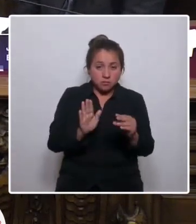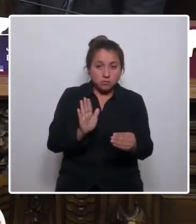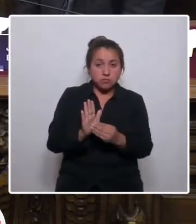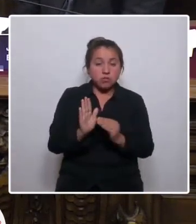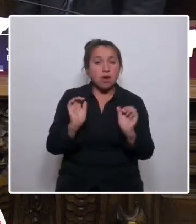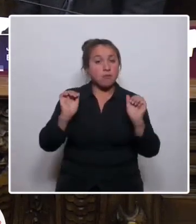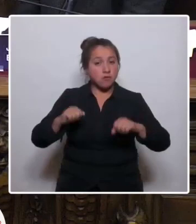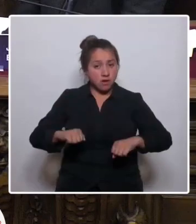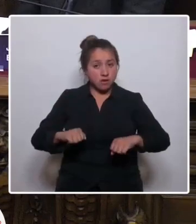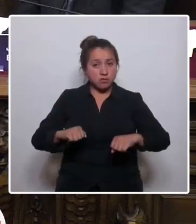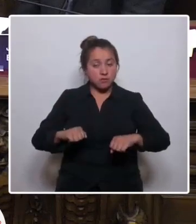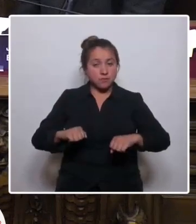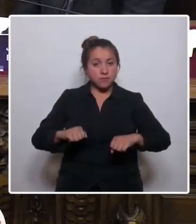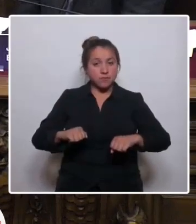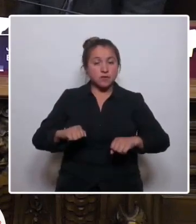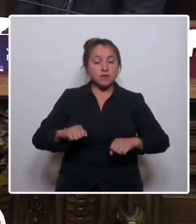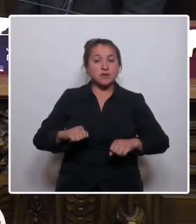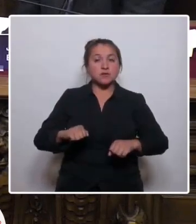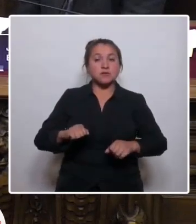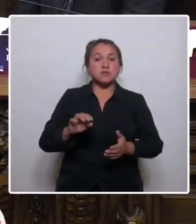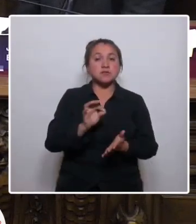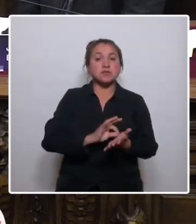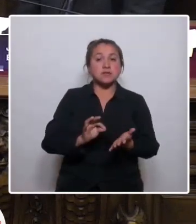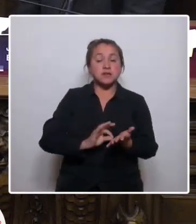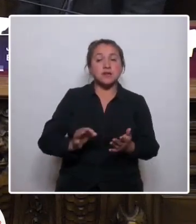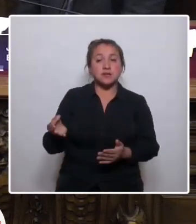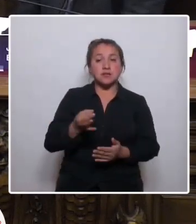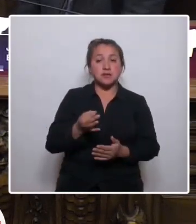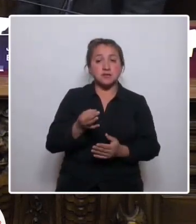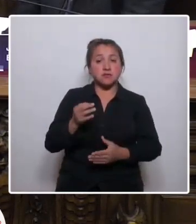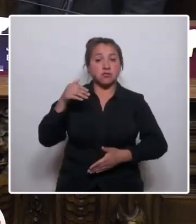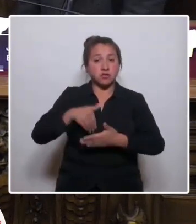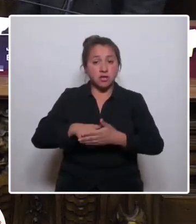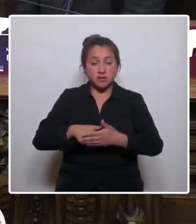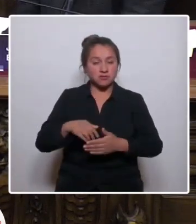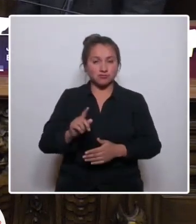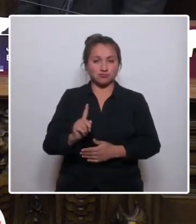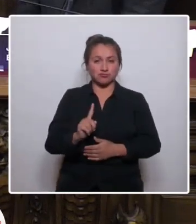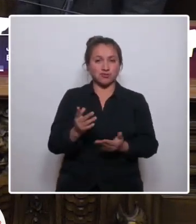aprobado. Por lo tanto, la Secretaría entiende que no corresponde votarla.